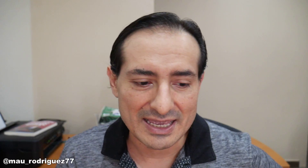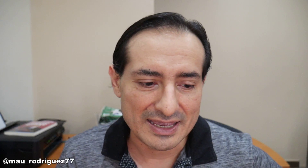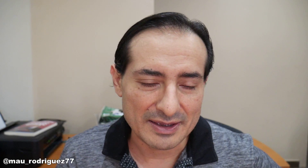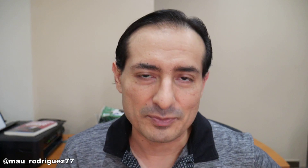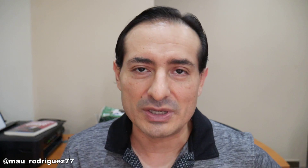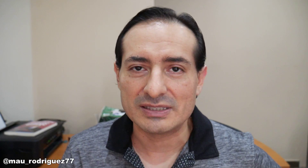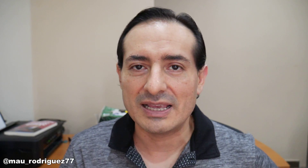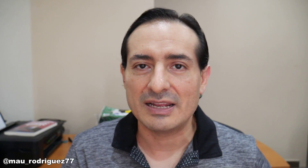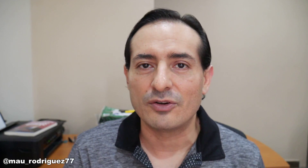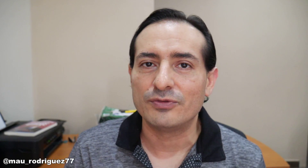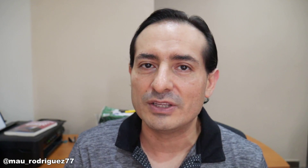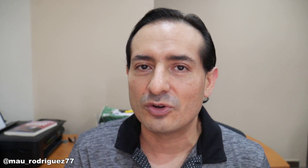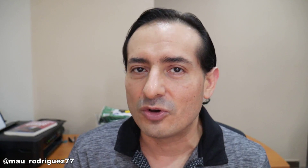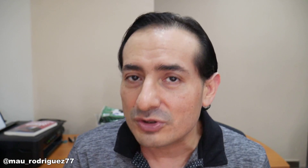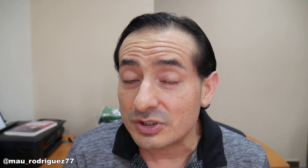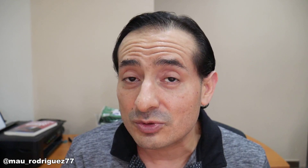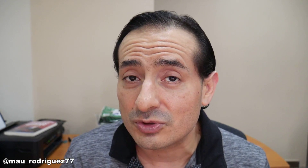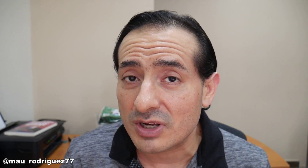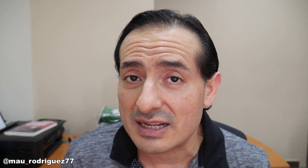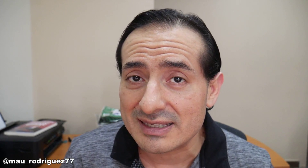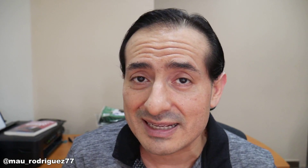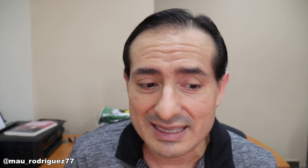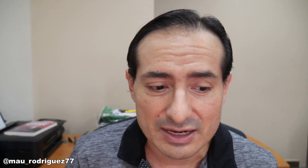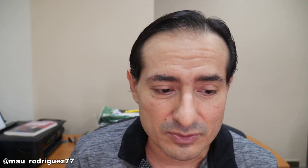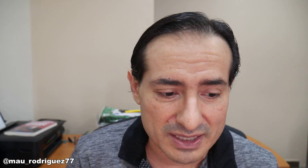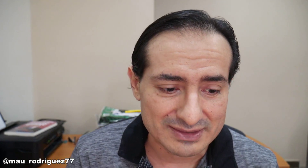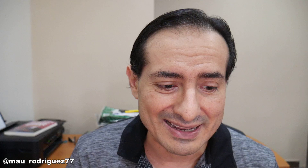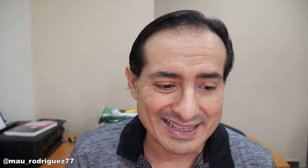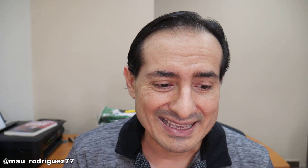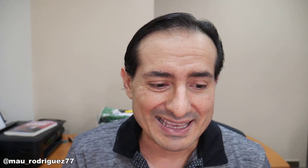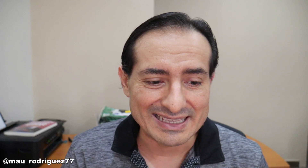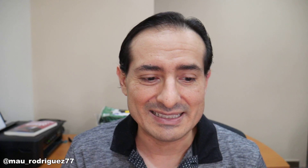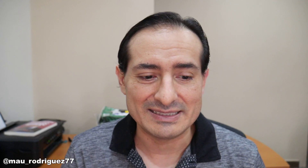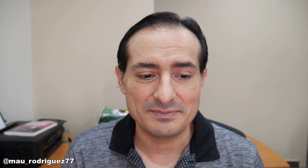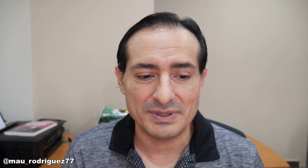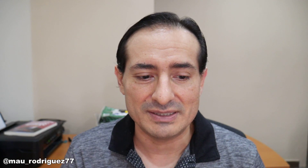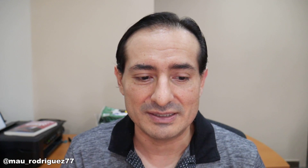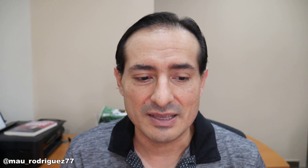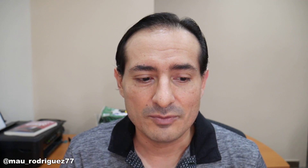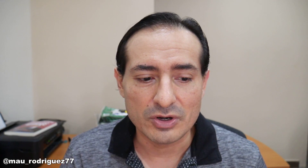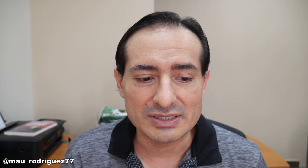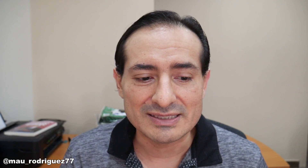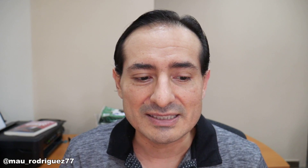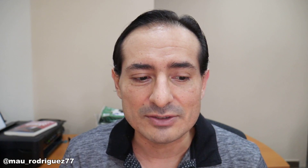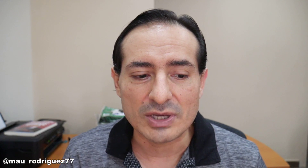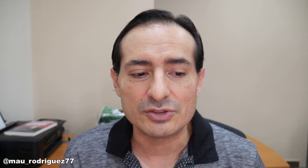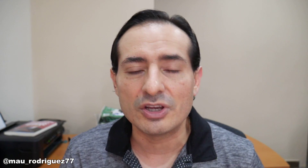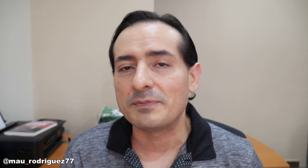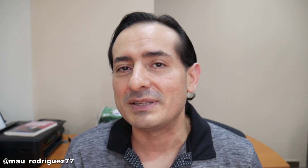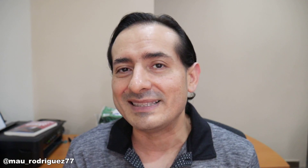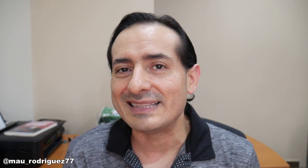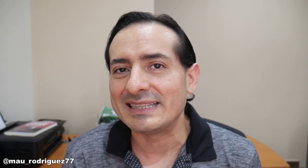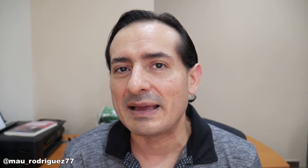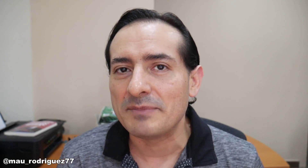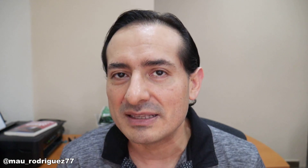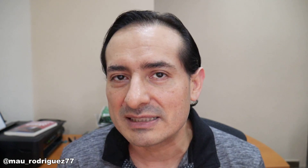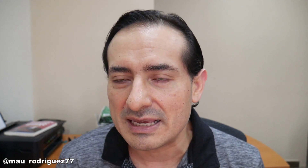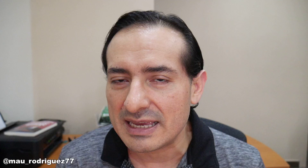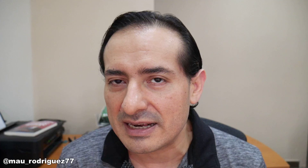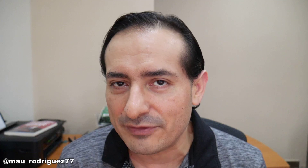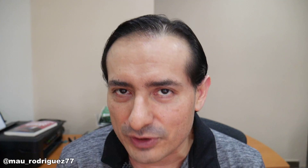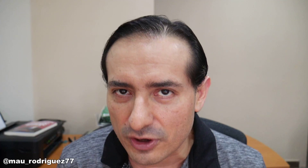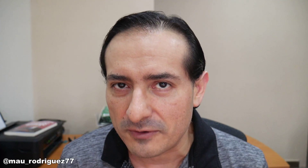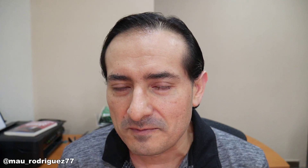de el conflicto constitucional, que es el que argumentan estas empresas. Bueno, ante esta situación, el presidente también